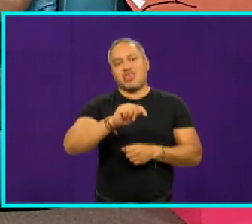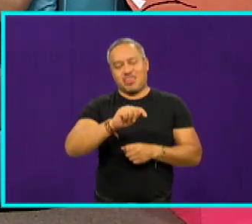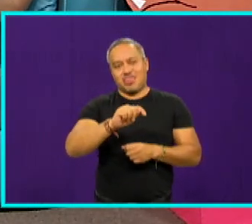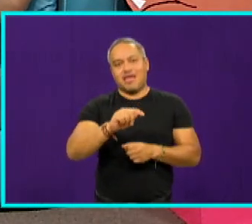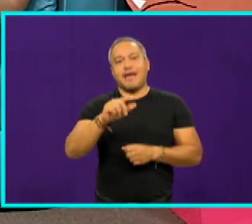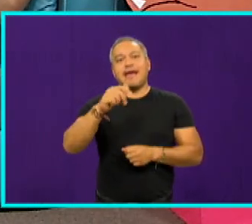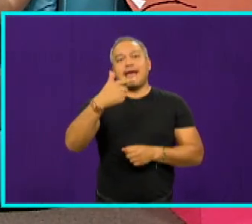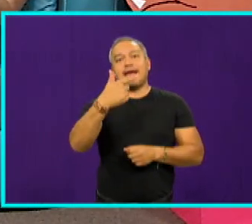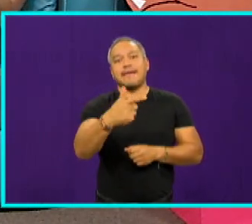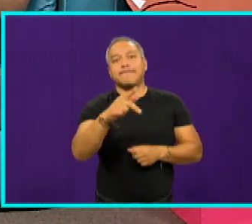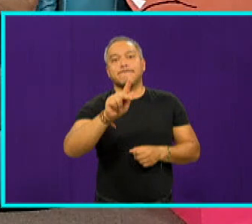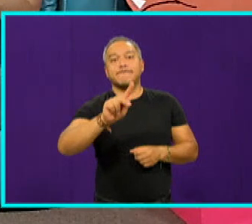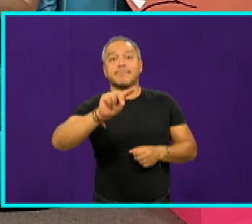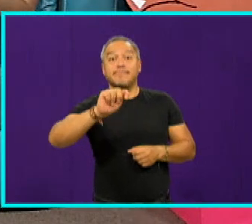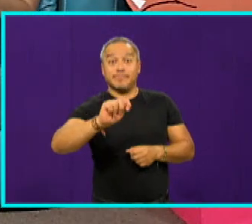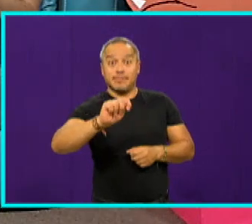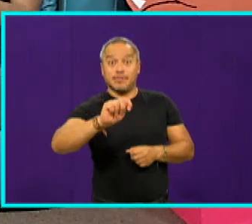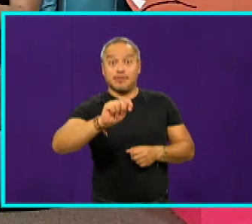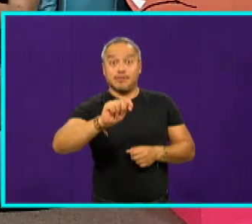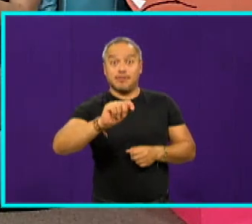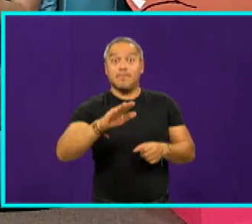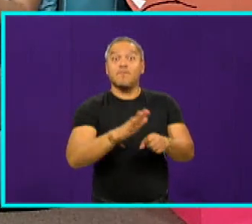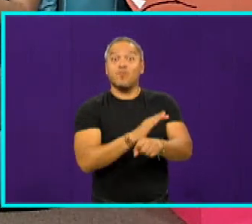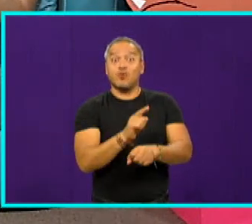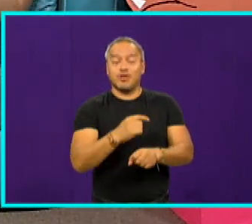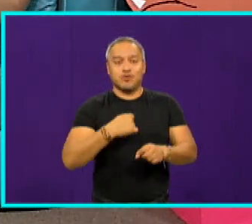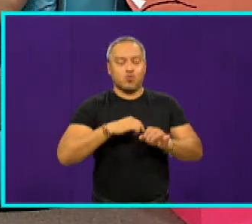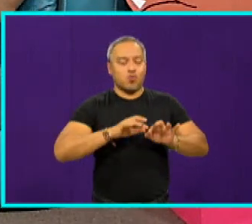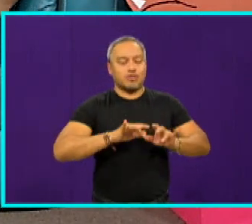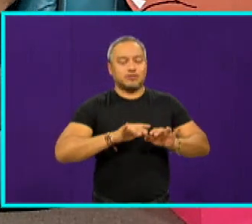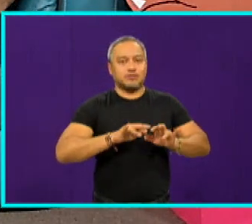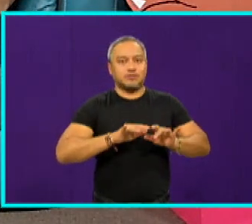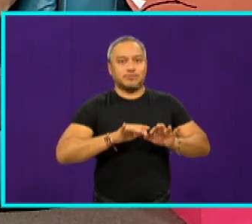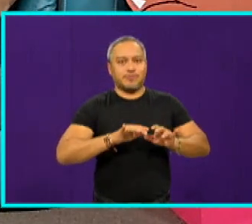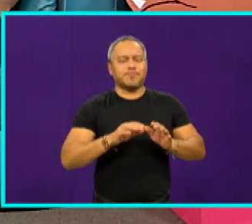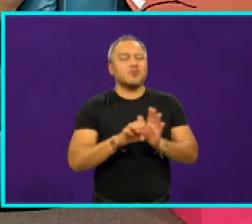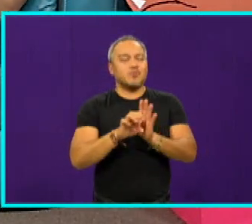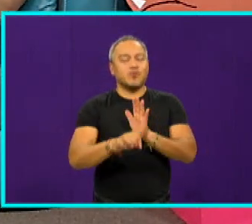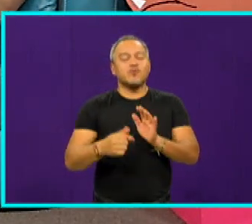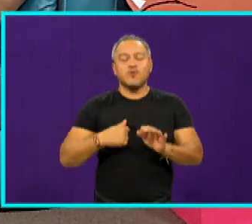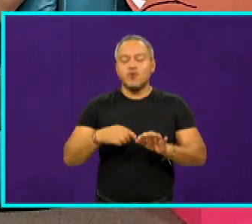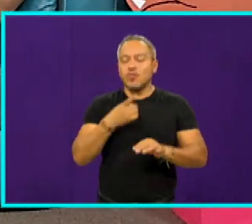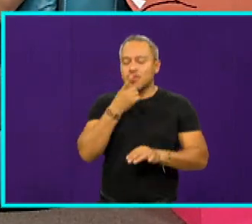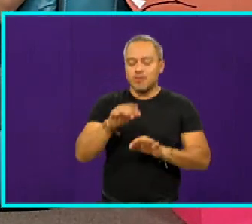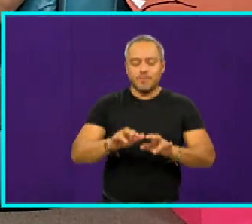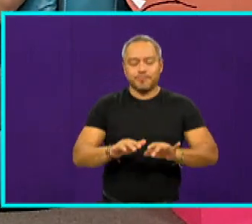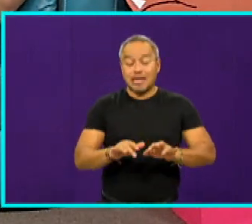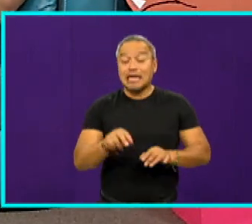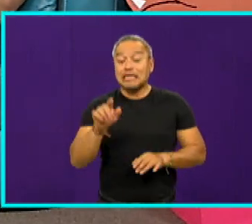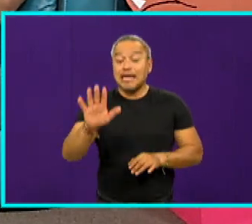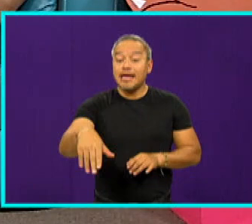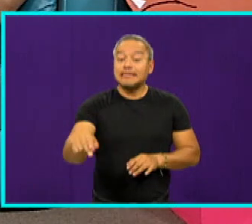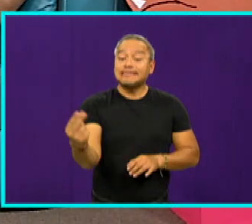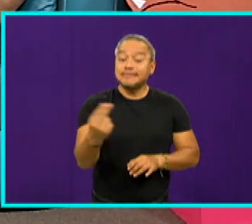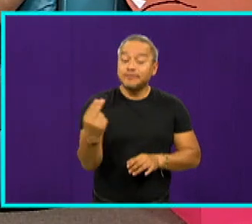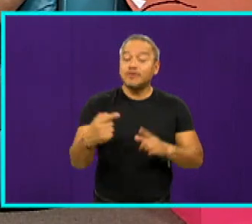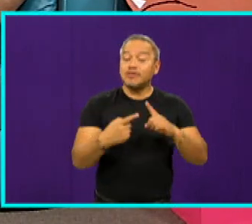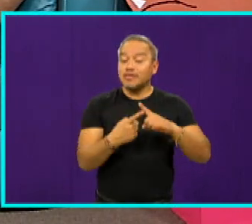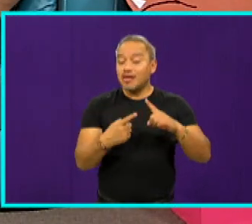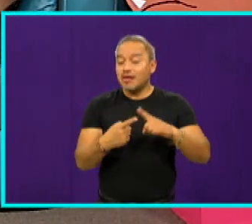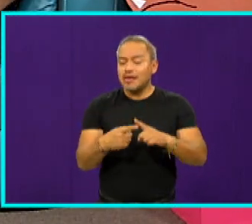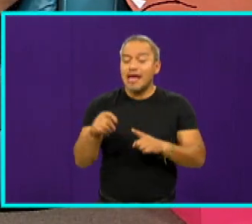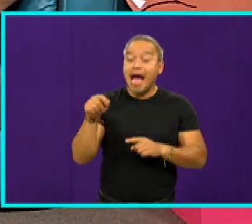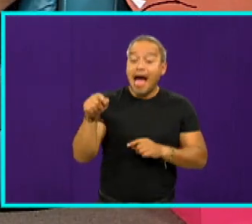llama prompt, para generar textos. Yo le digo, necesito una tarea que me diga en palabras de un niño